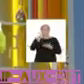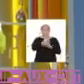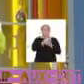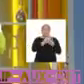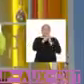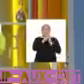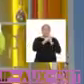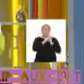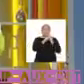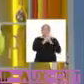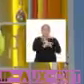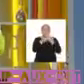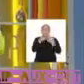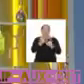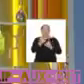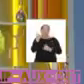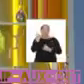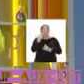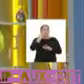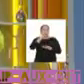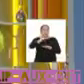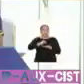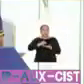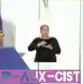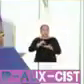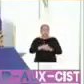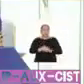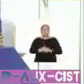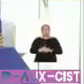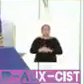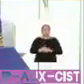parte del video. Ahora solo tengo que descargarla.